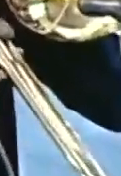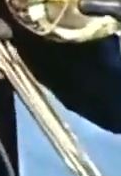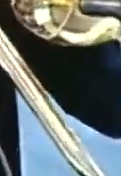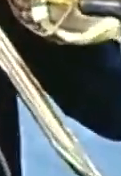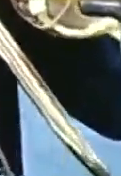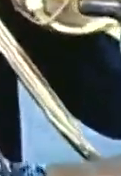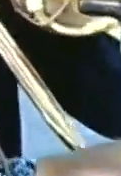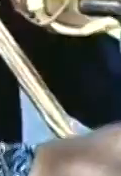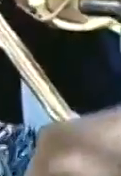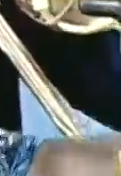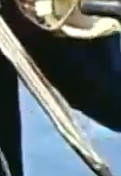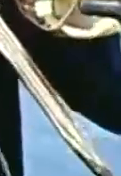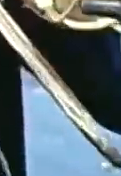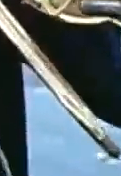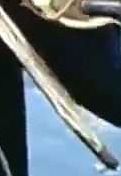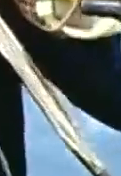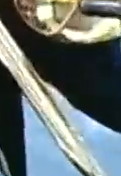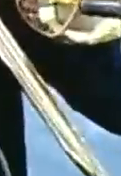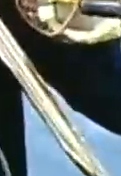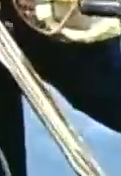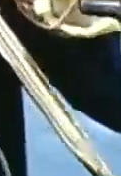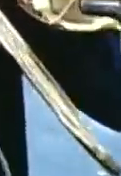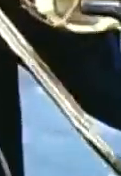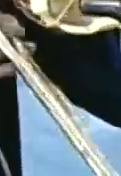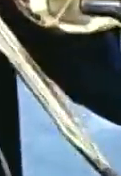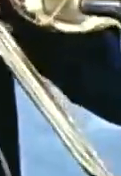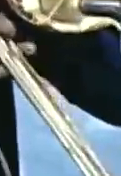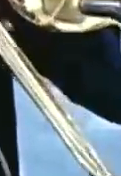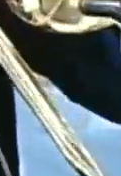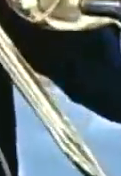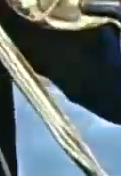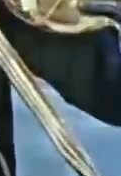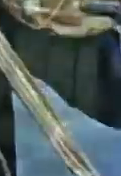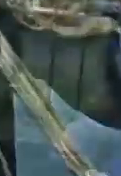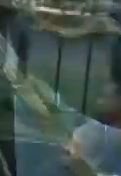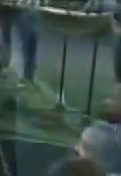pam. Negra, mueve la cintura,